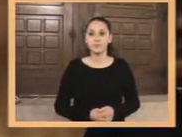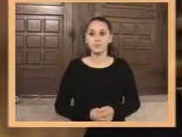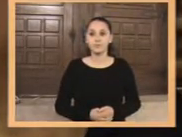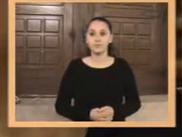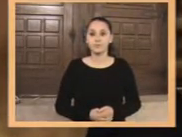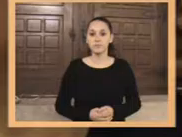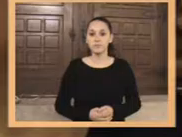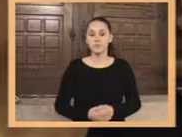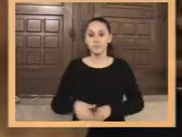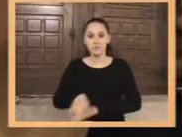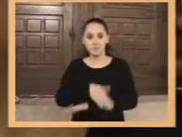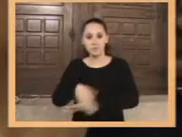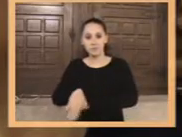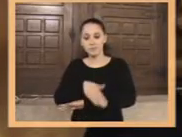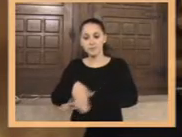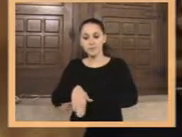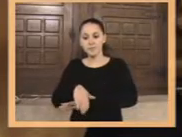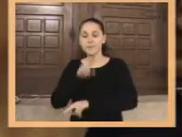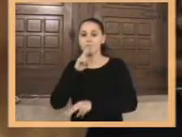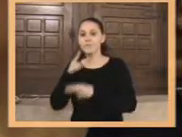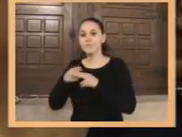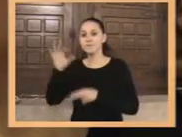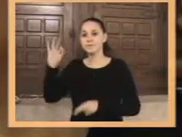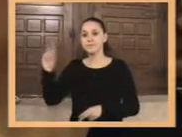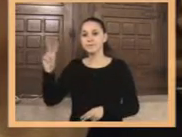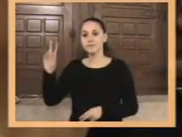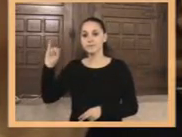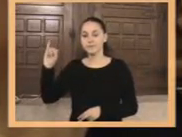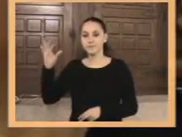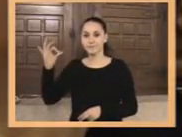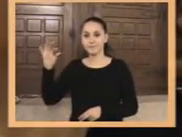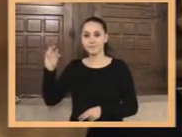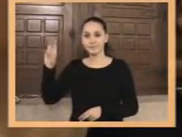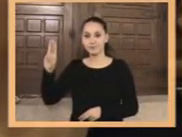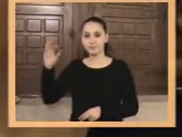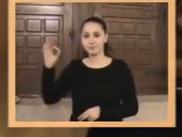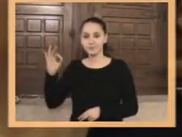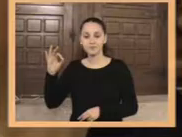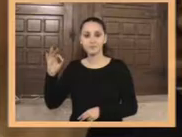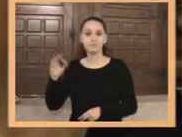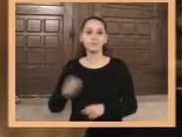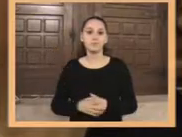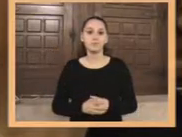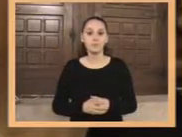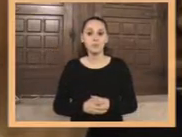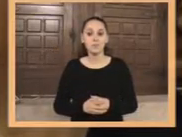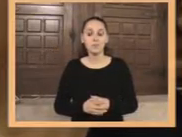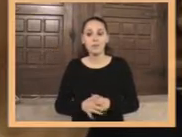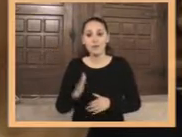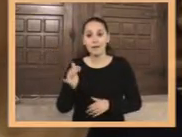En la calle Obispo Varela con la plazuela Luis de Zúñiga existe una estrechez en la